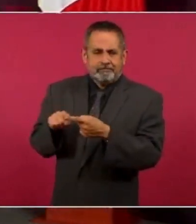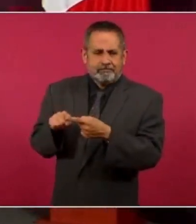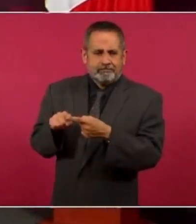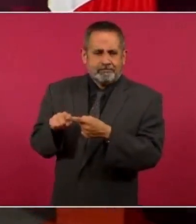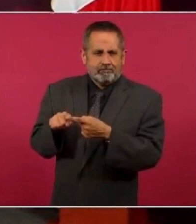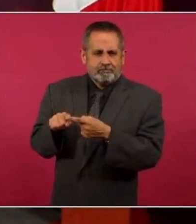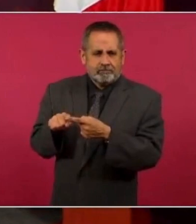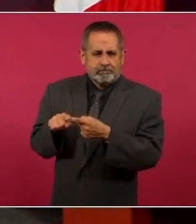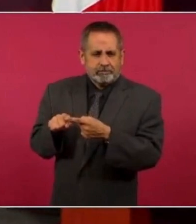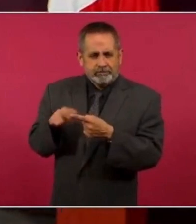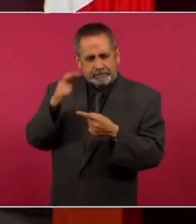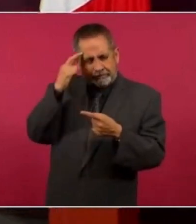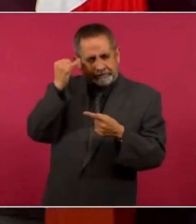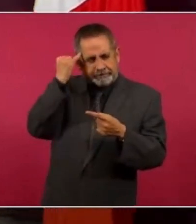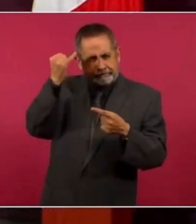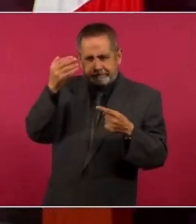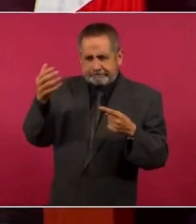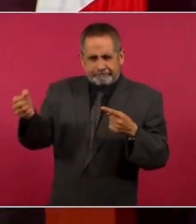propuestos